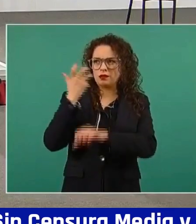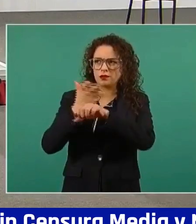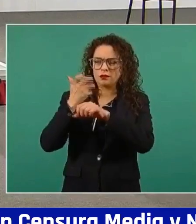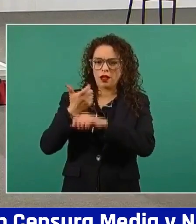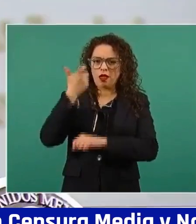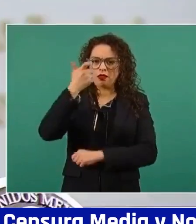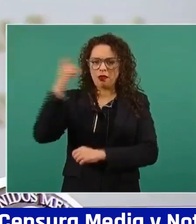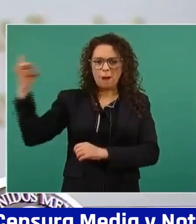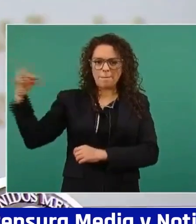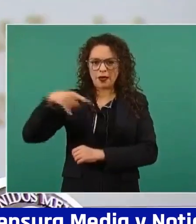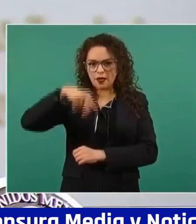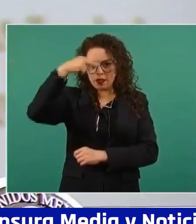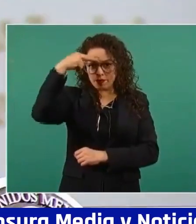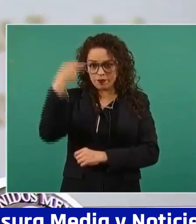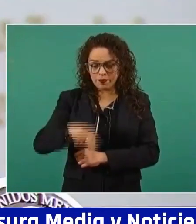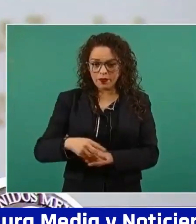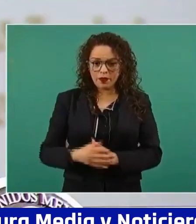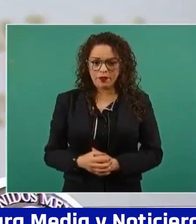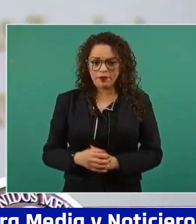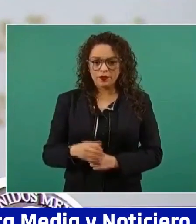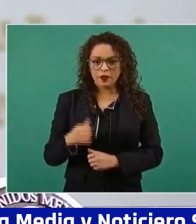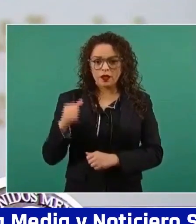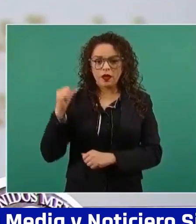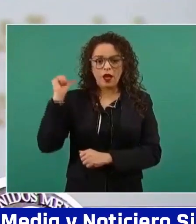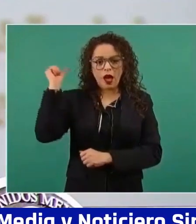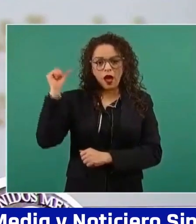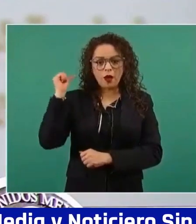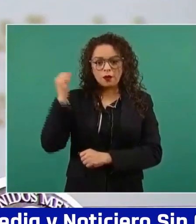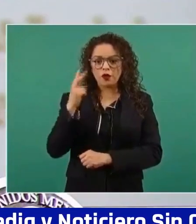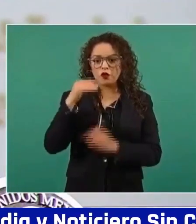Para abril de 2021 se sumaron en total